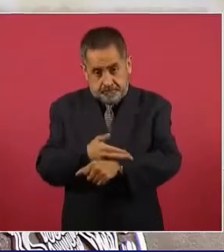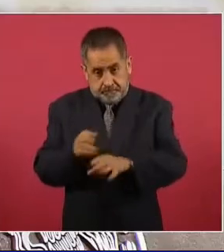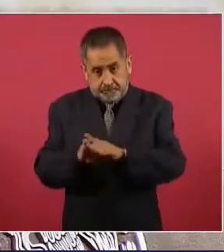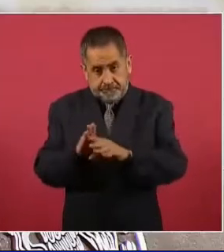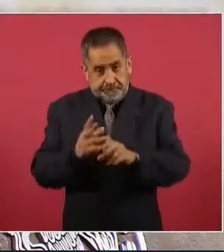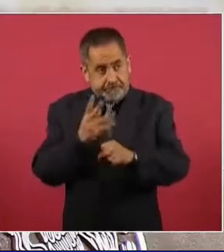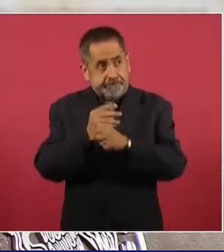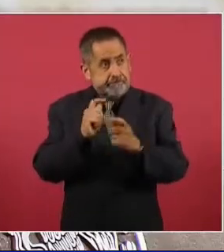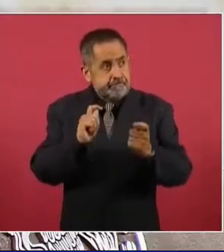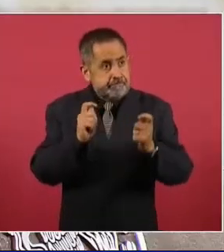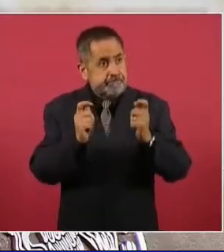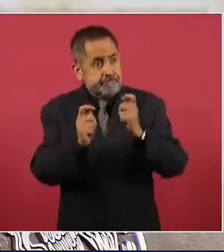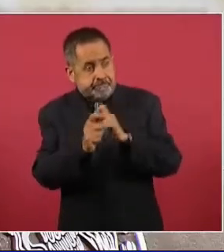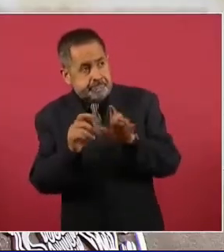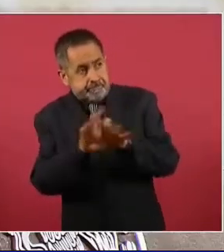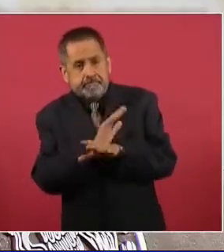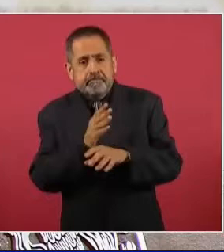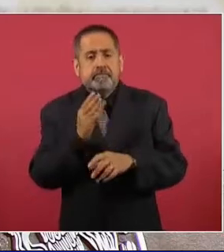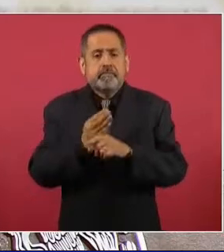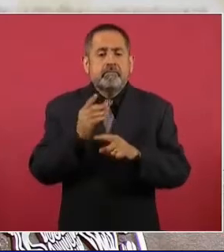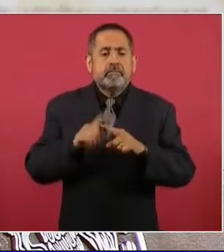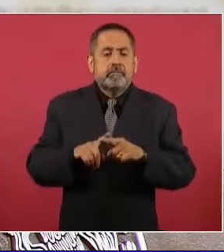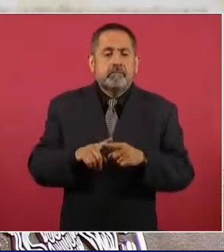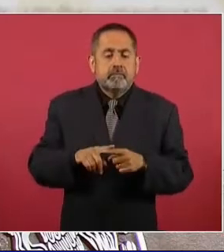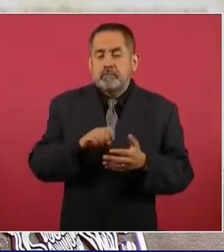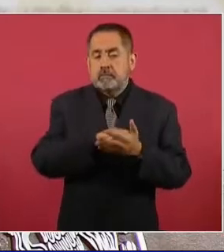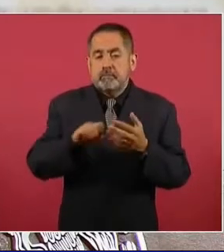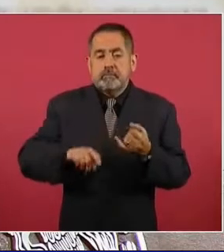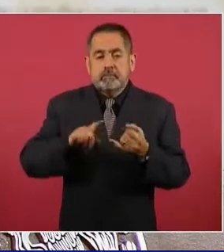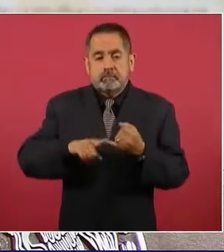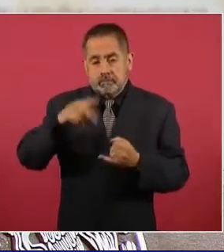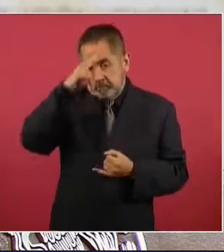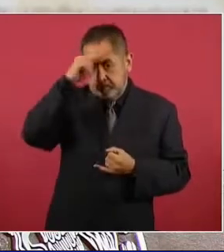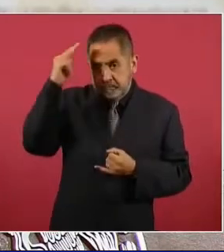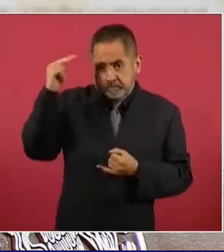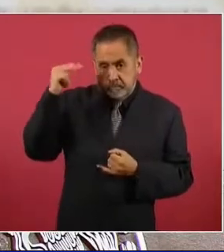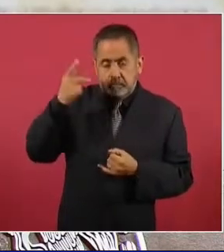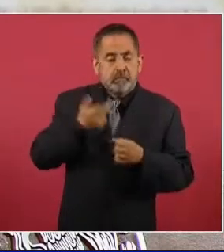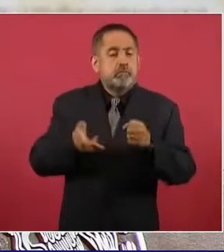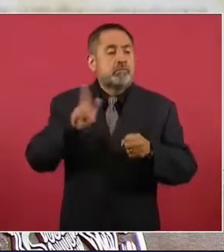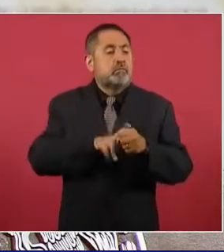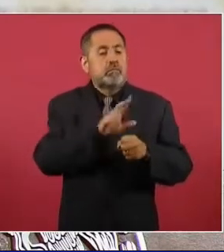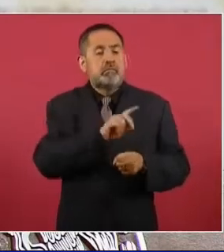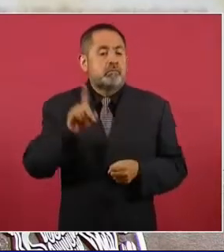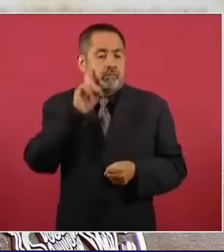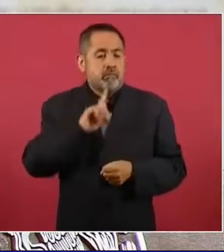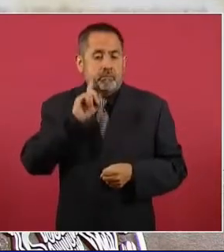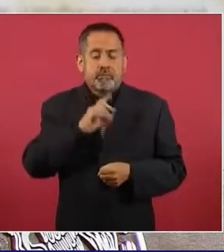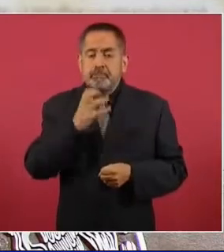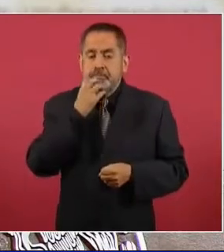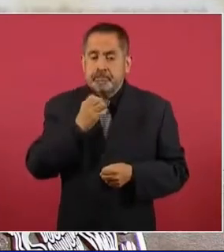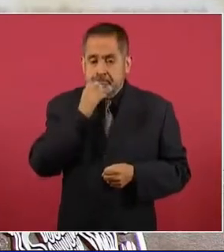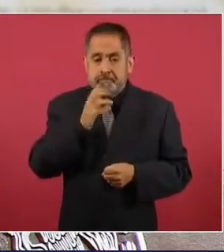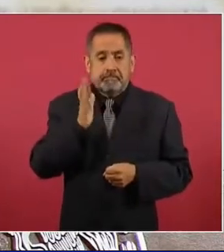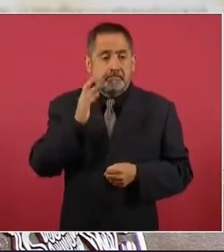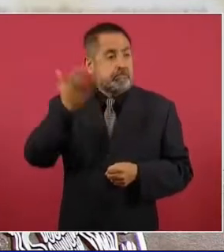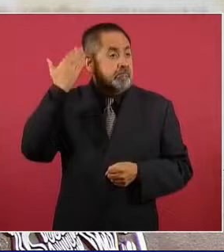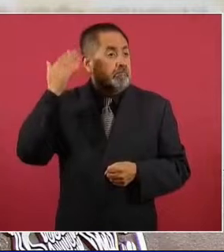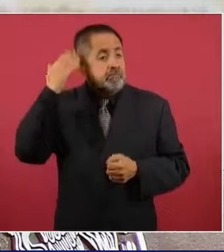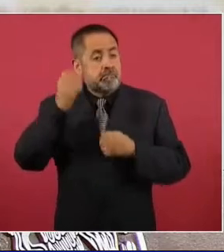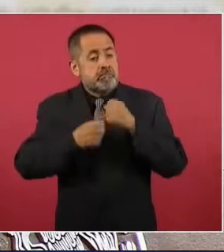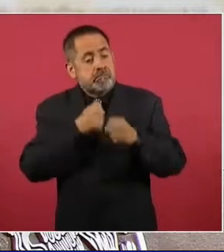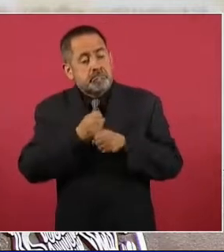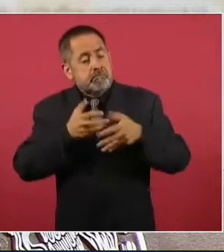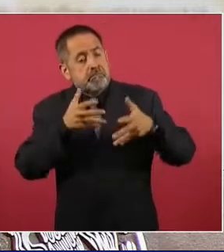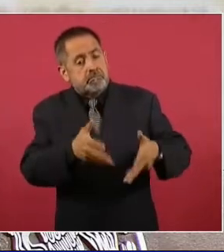de transferencia, de transición, en el caso de Nayarit está el Hospital de la Mujer de Tepic, que también ya llevaba muchos años